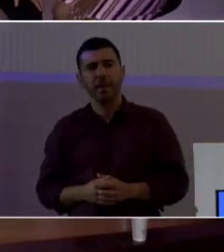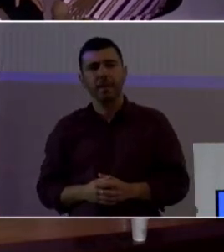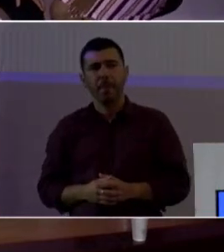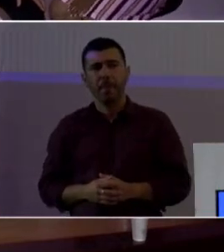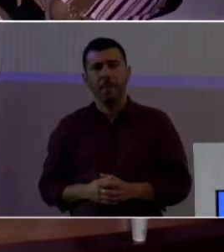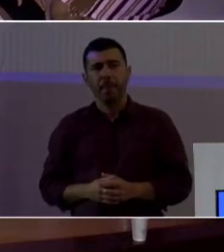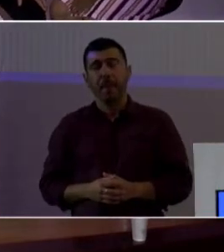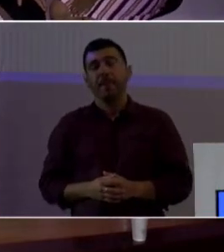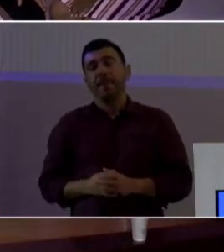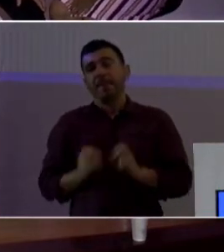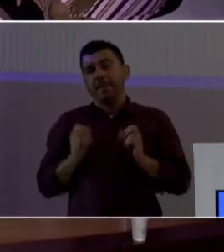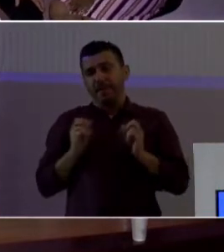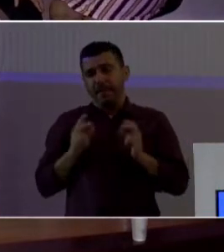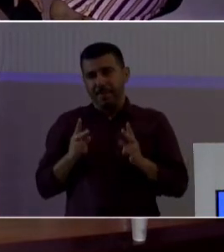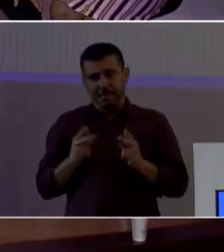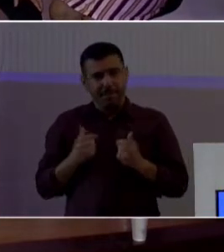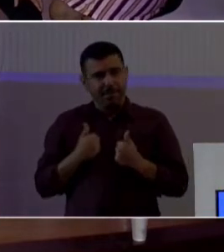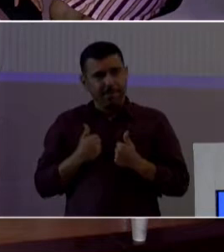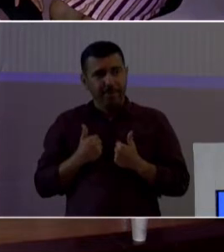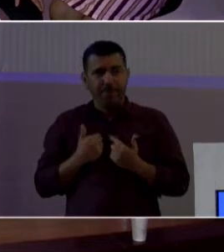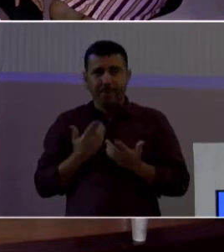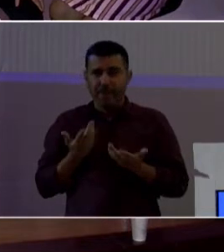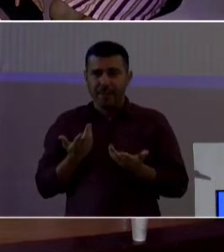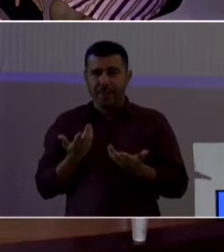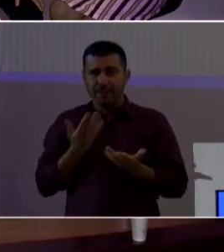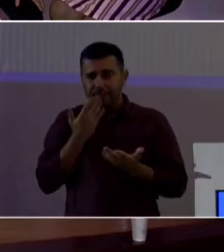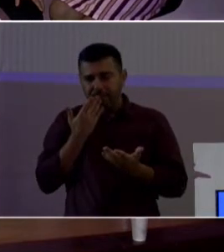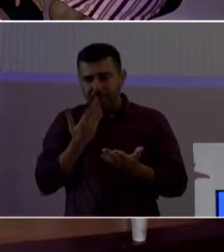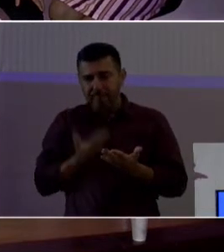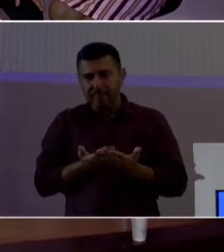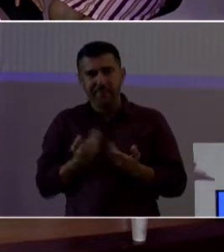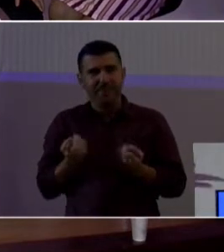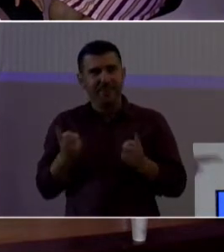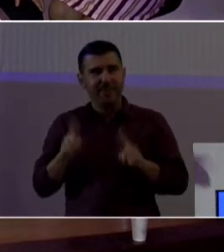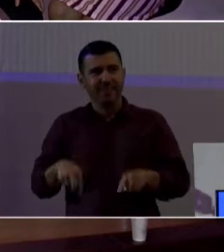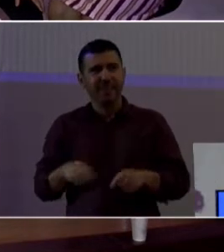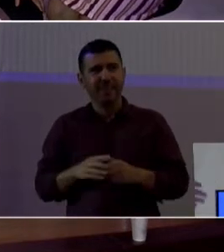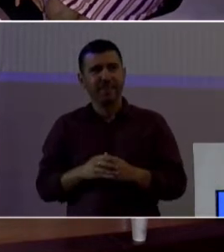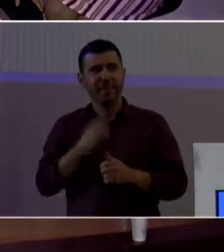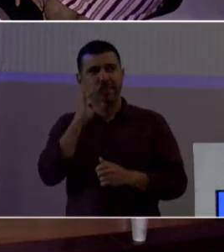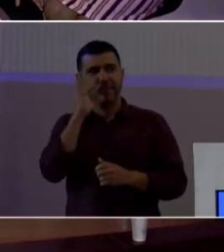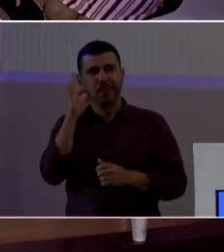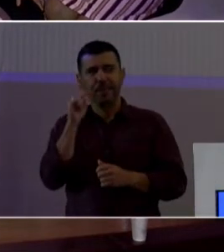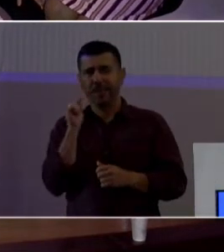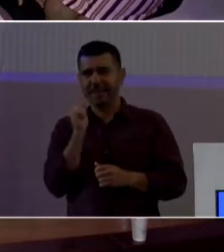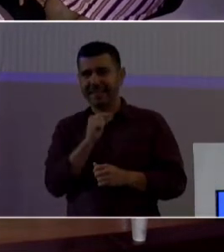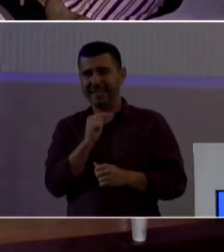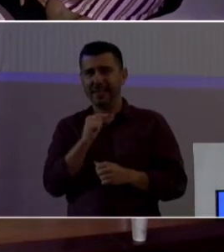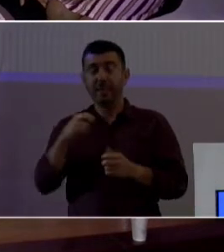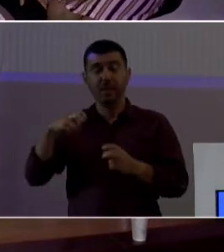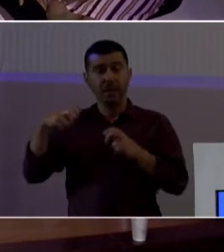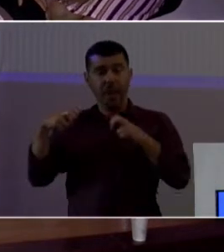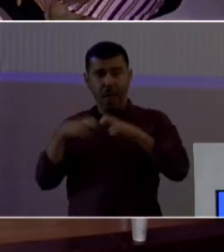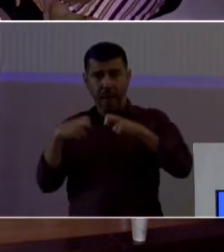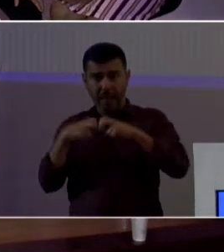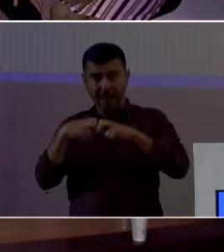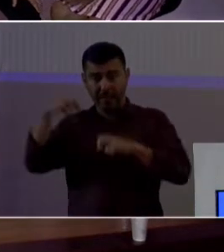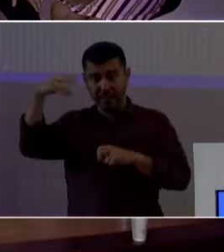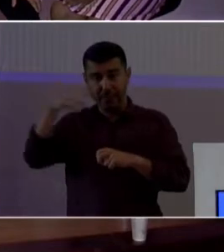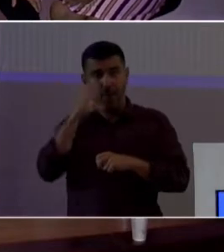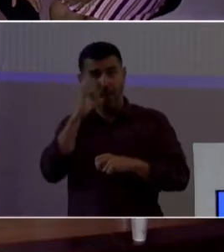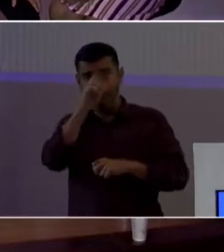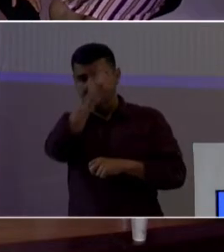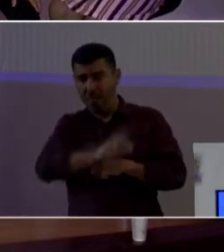Bueno, yo también quiero agradecerle a usted, señor. No sé, usted dice que es de la Electrificadora,